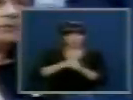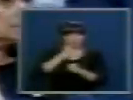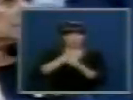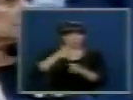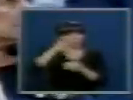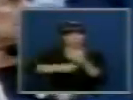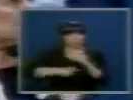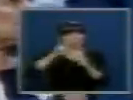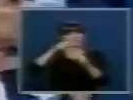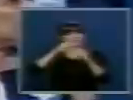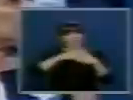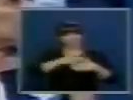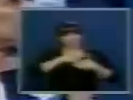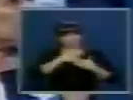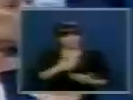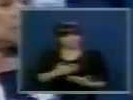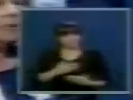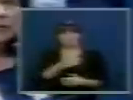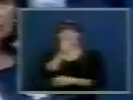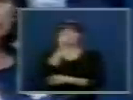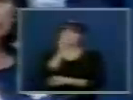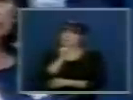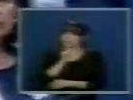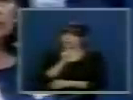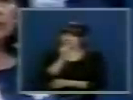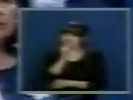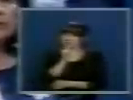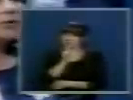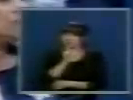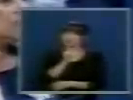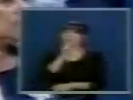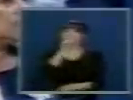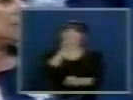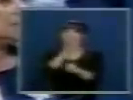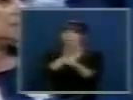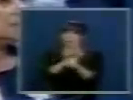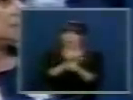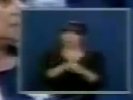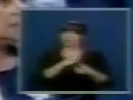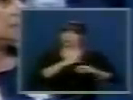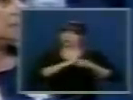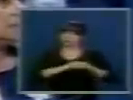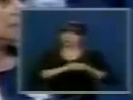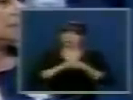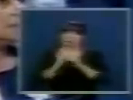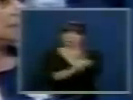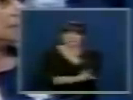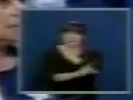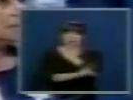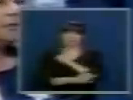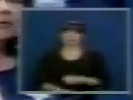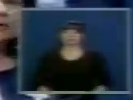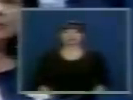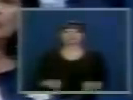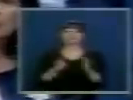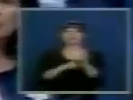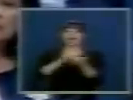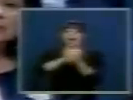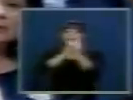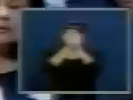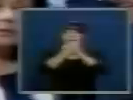requiere dedicación, paciencia y compromiso patrio. Reitero que el cambio en marcha